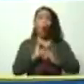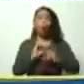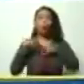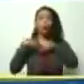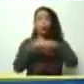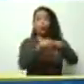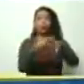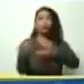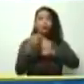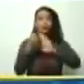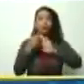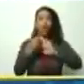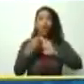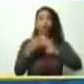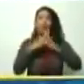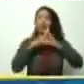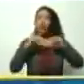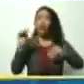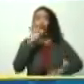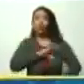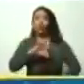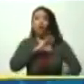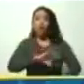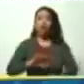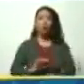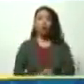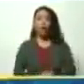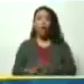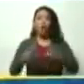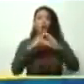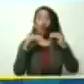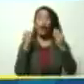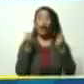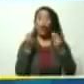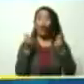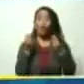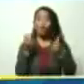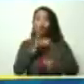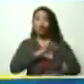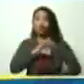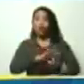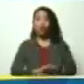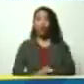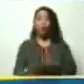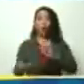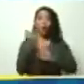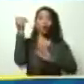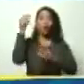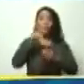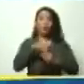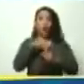unilaterales contra toda la sociedad contra toda la economía contra el petróleo